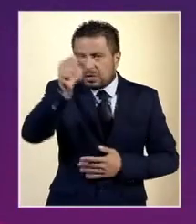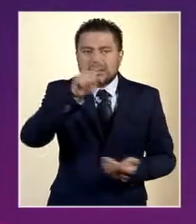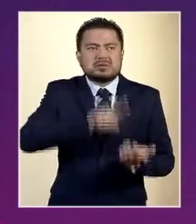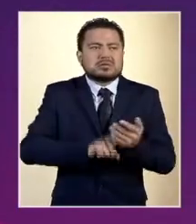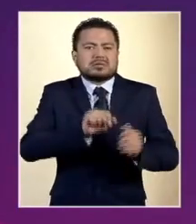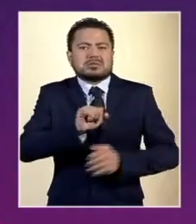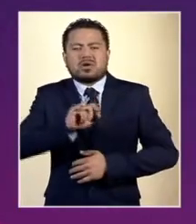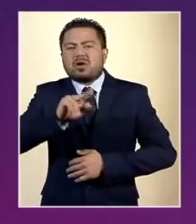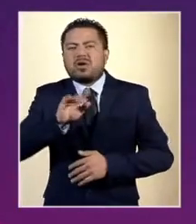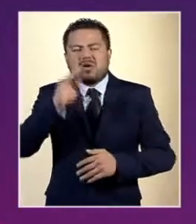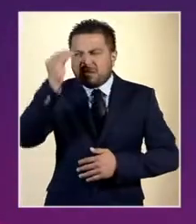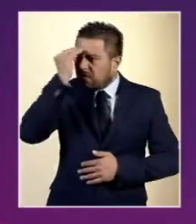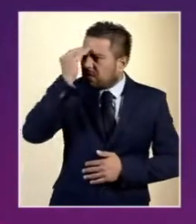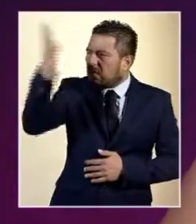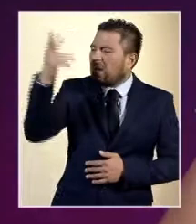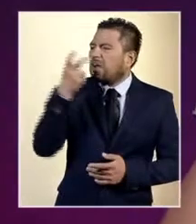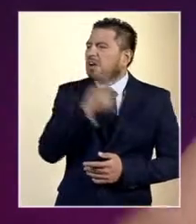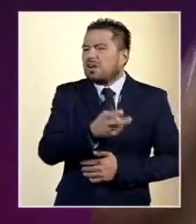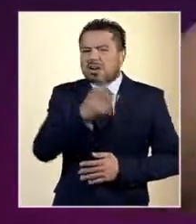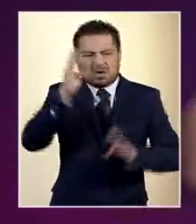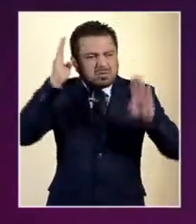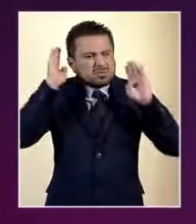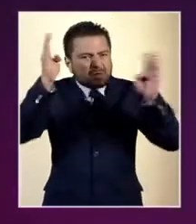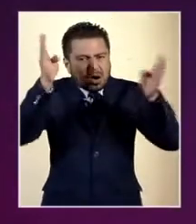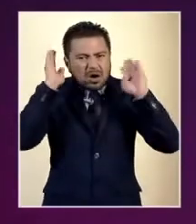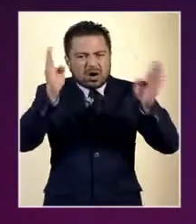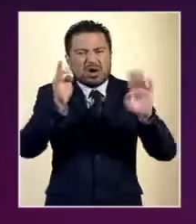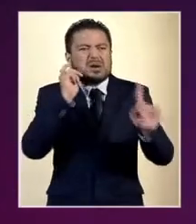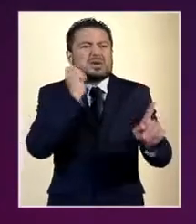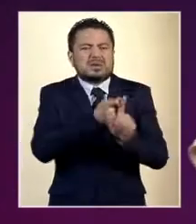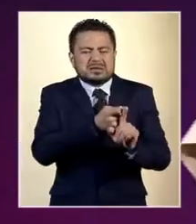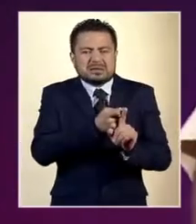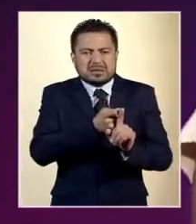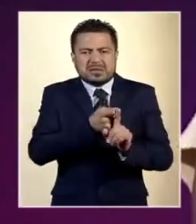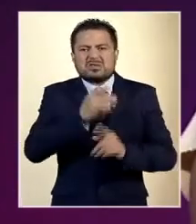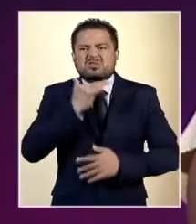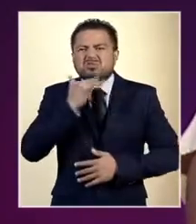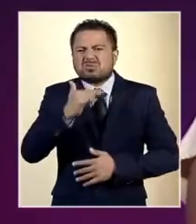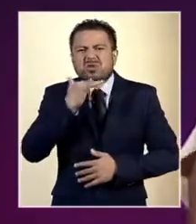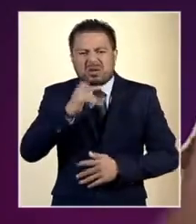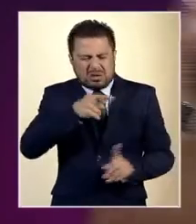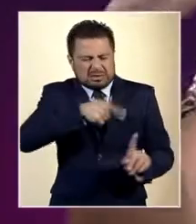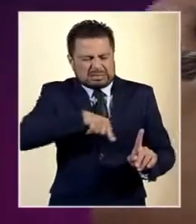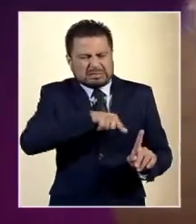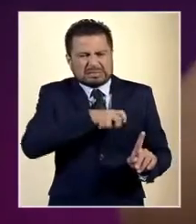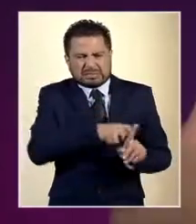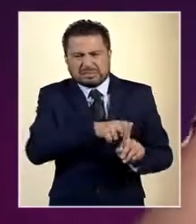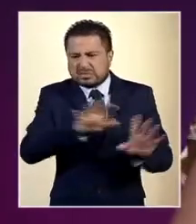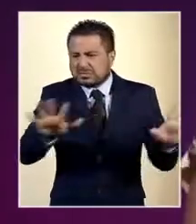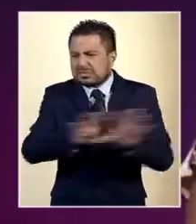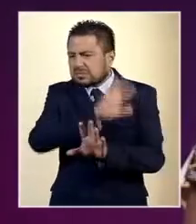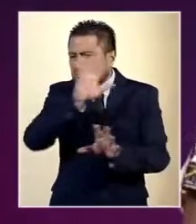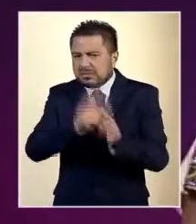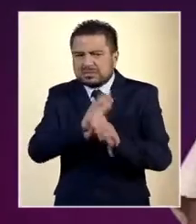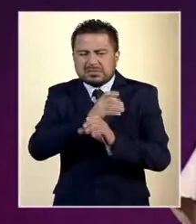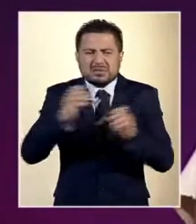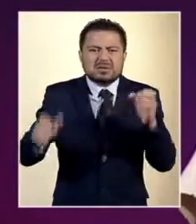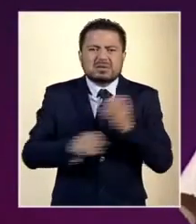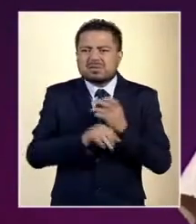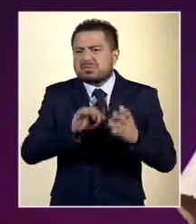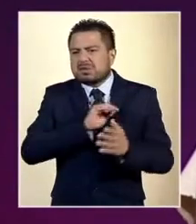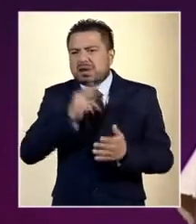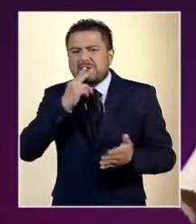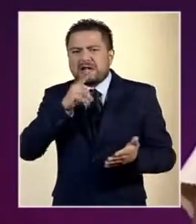pues es que es flojo, es burro, es sucio y todas las otras cosas que les